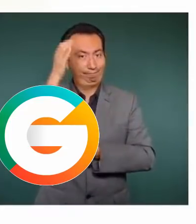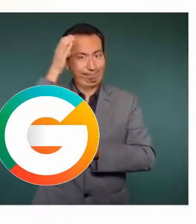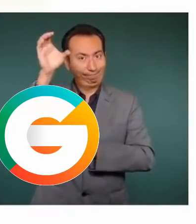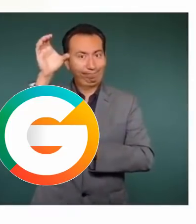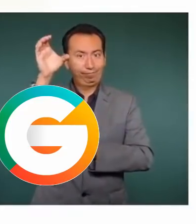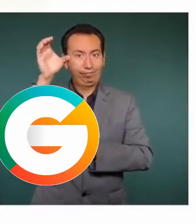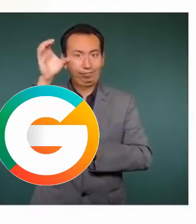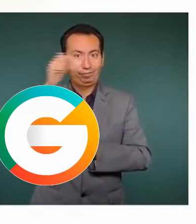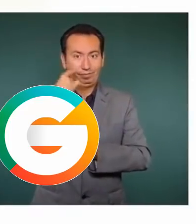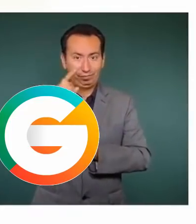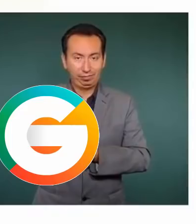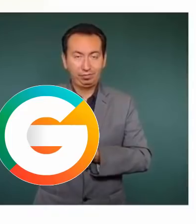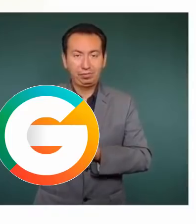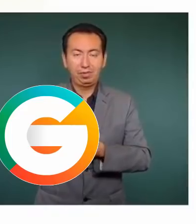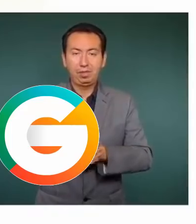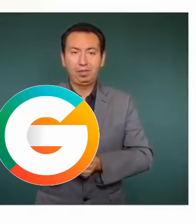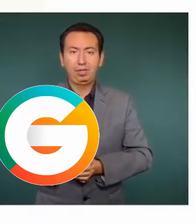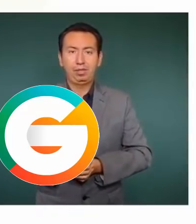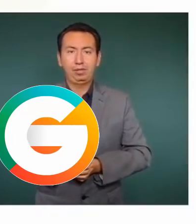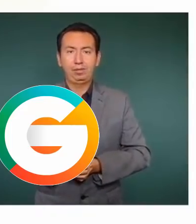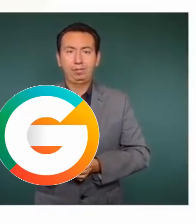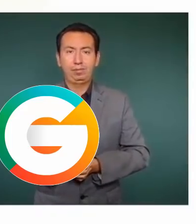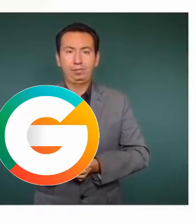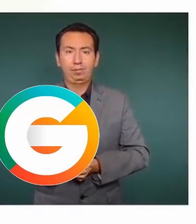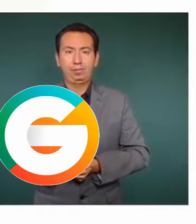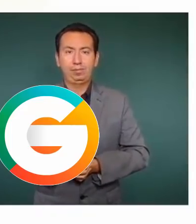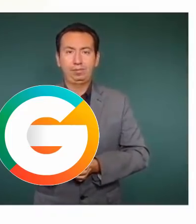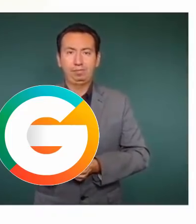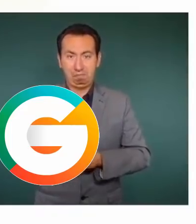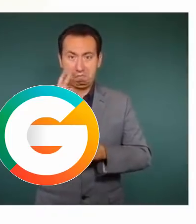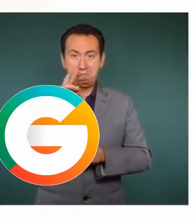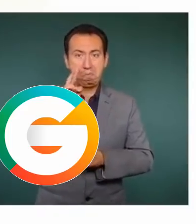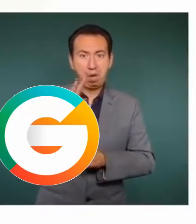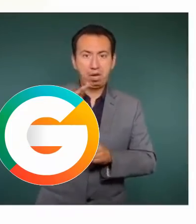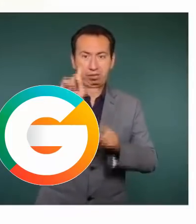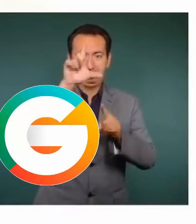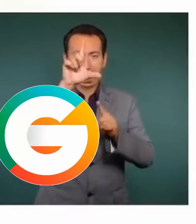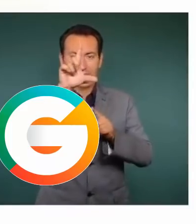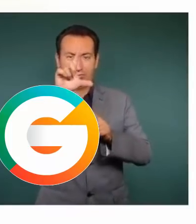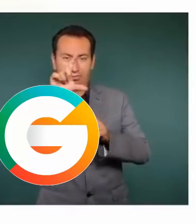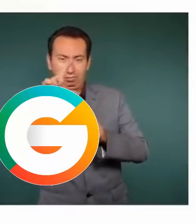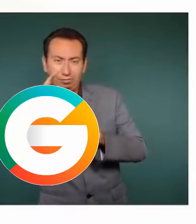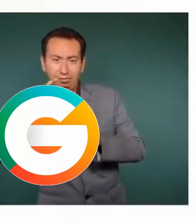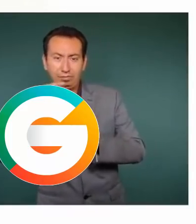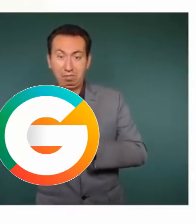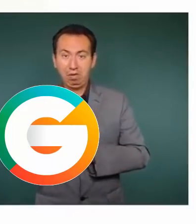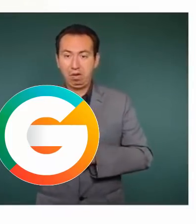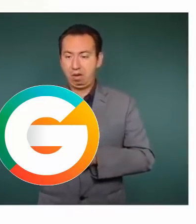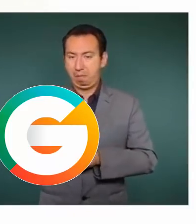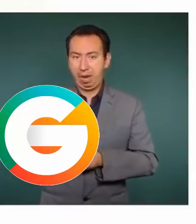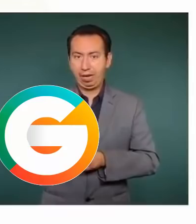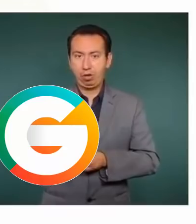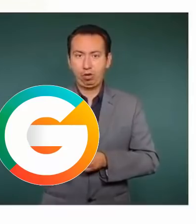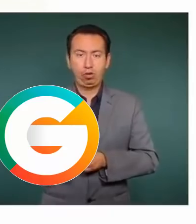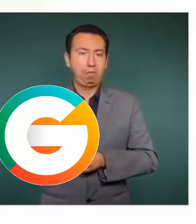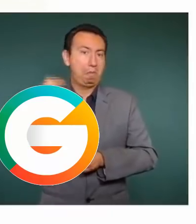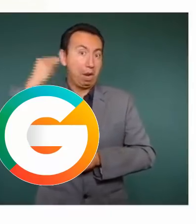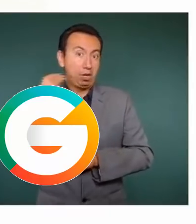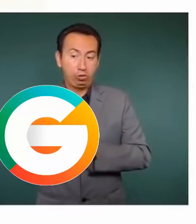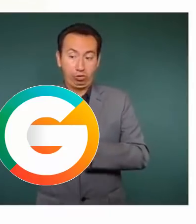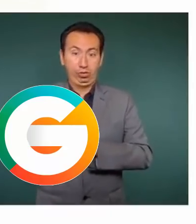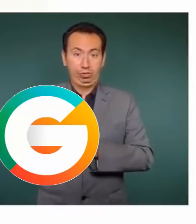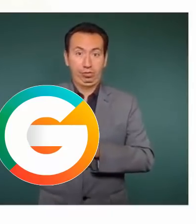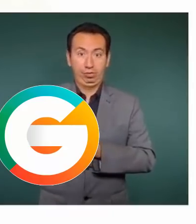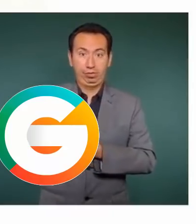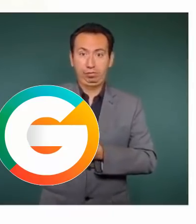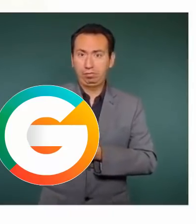va buscando o se ve la tendencia hacia la baja, inclusive en este mes de mayo y en marzo pasado no